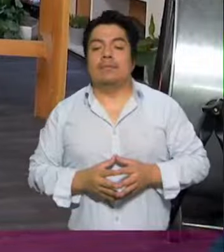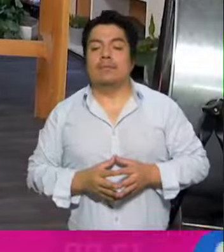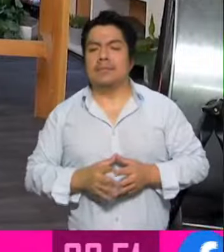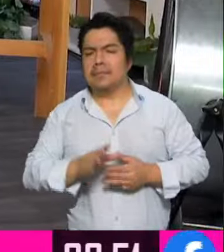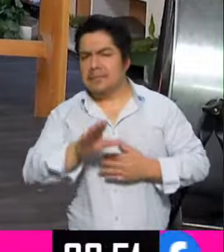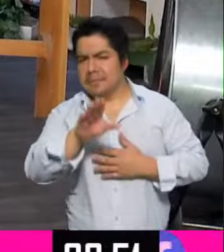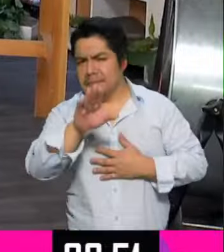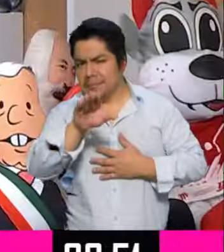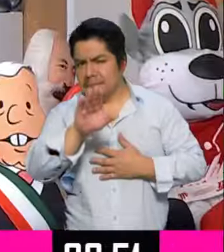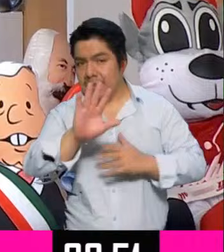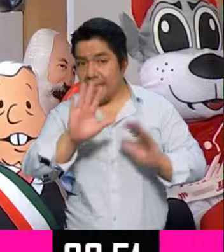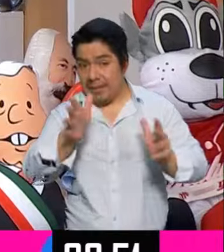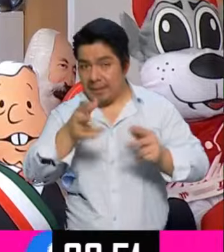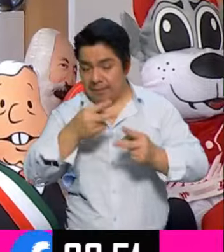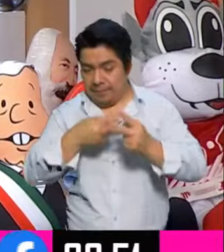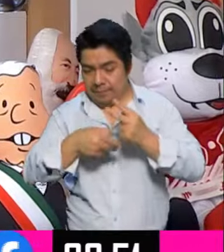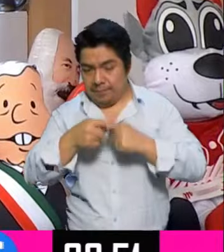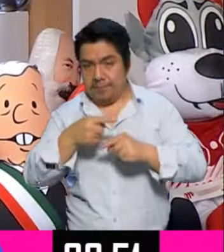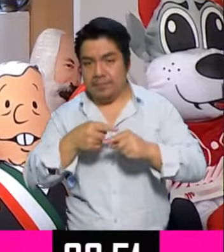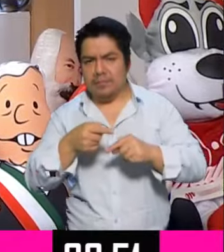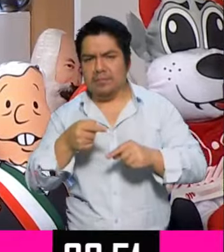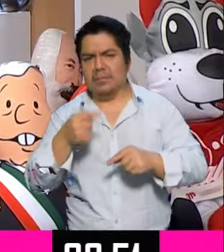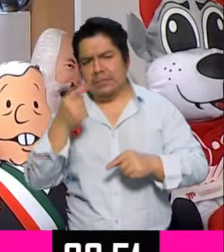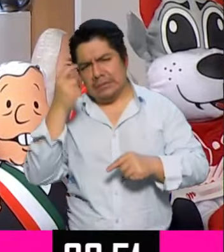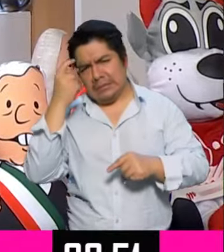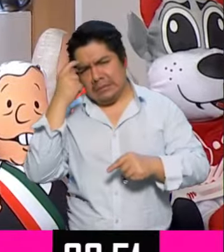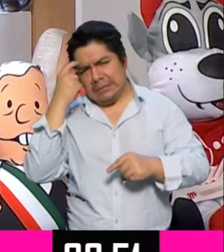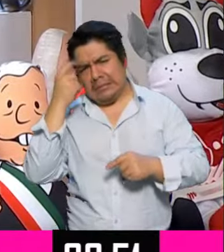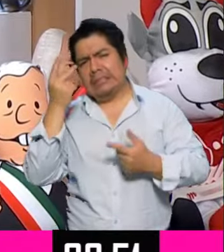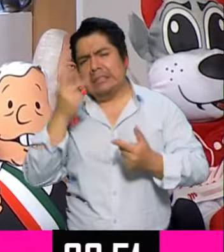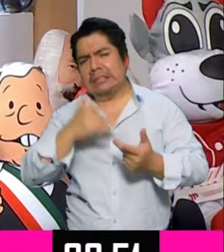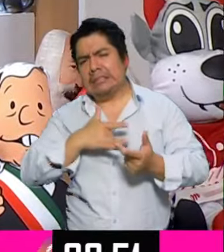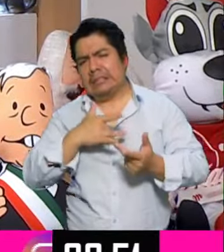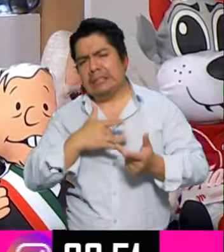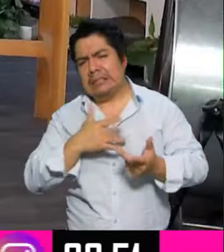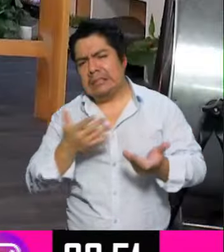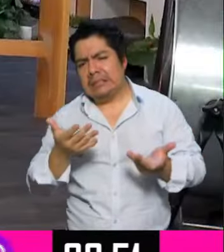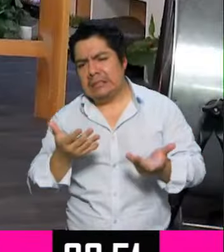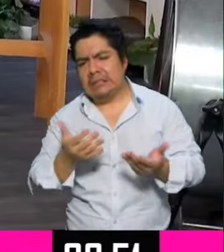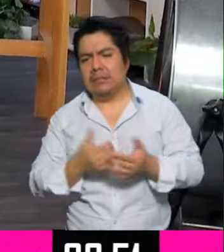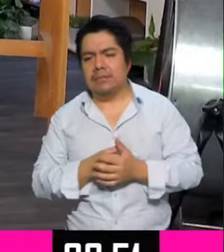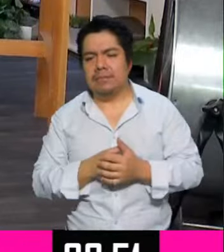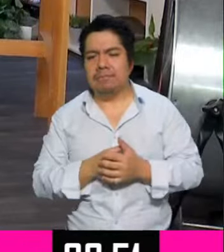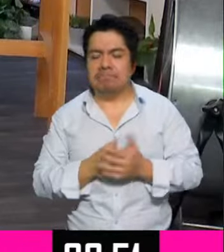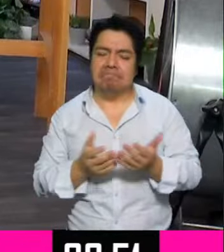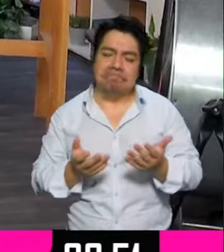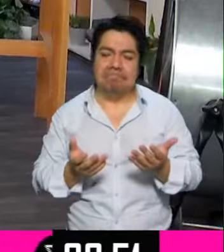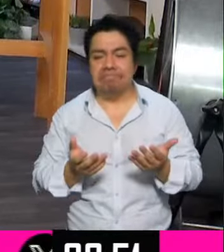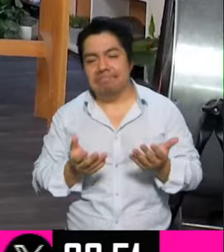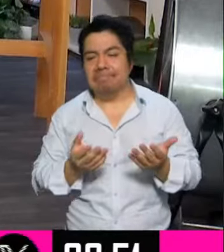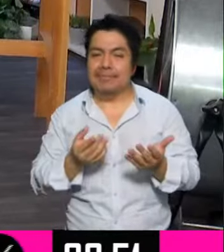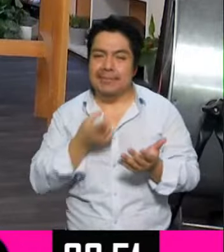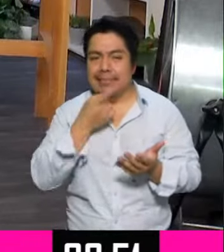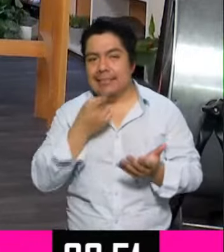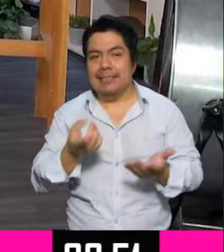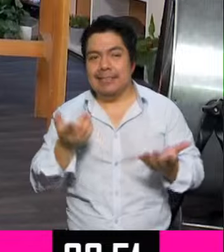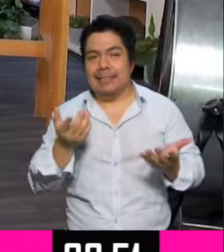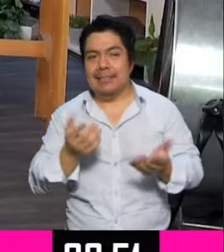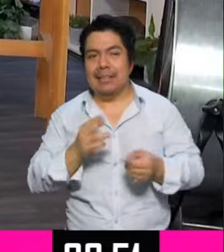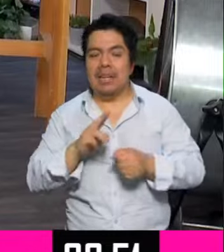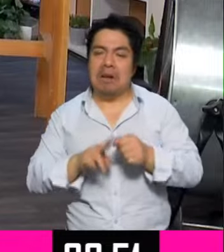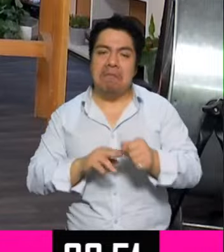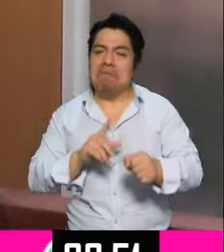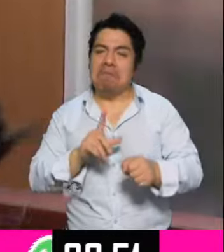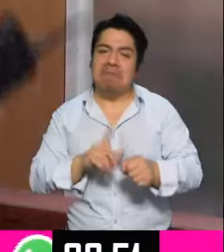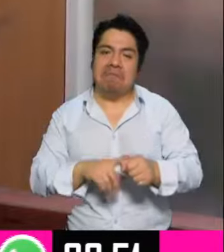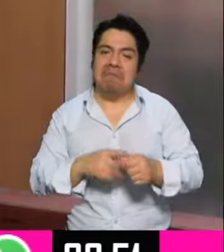Oiga usted ya llegó Cómo anda usted de la choya hoy señora de la chompeta como dicen pu Cómo le digo lo normal que